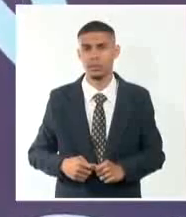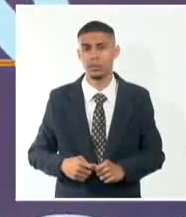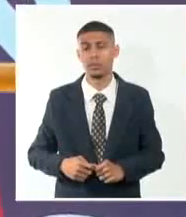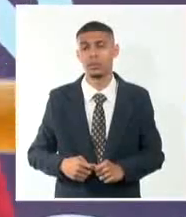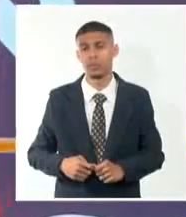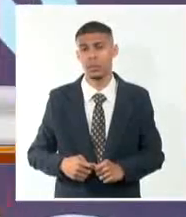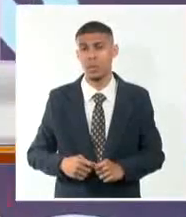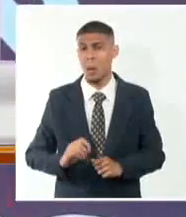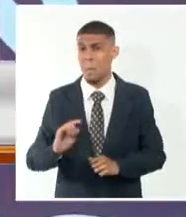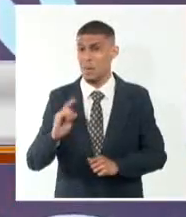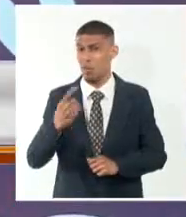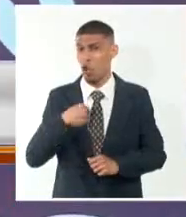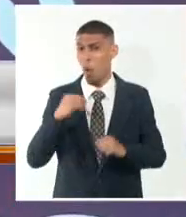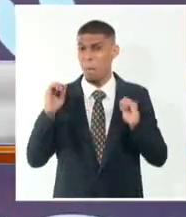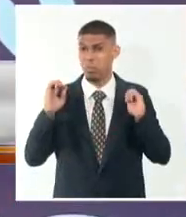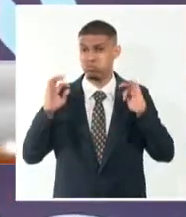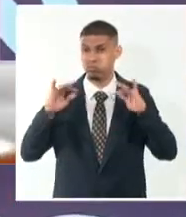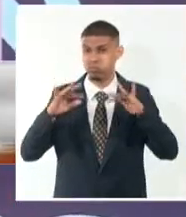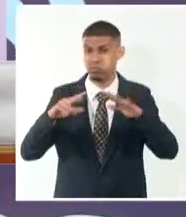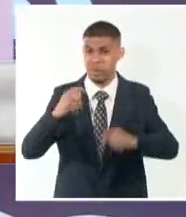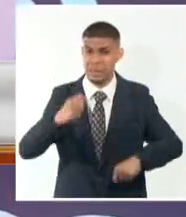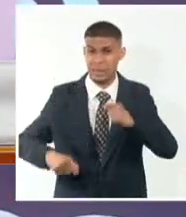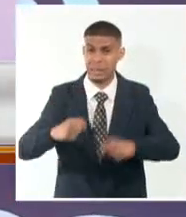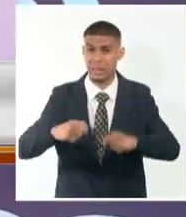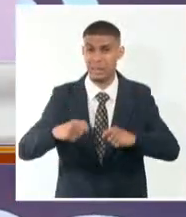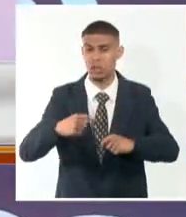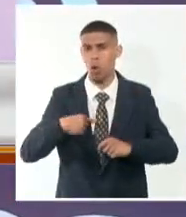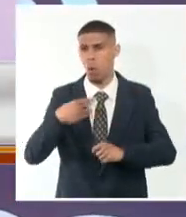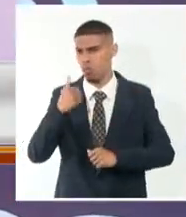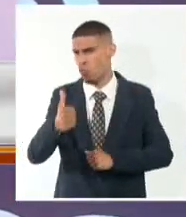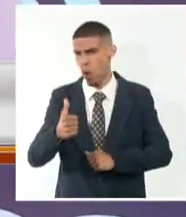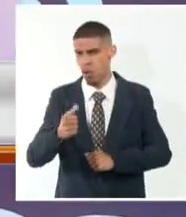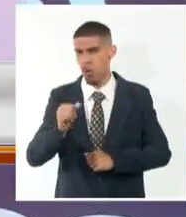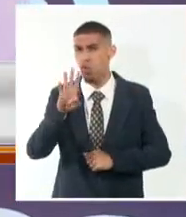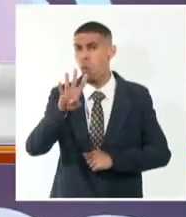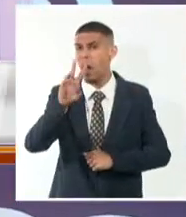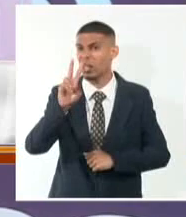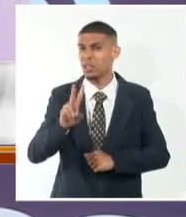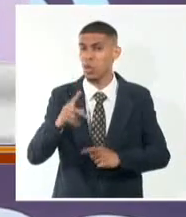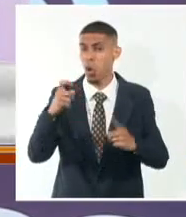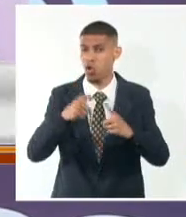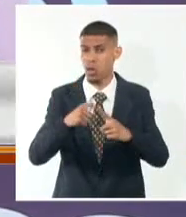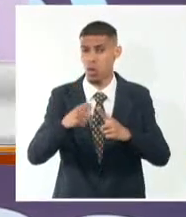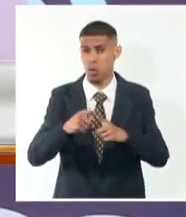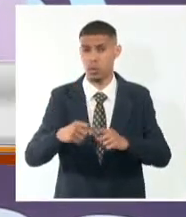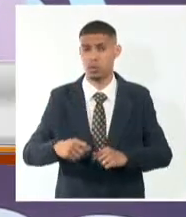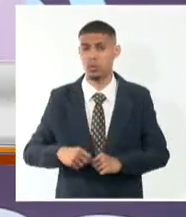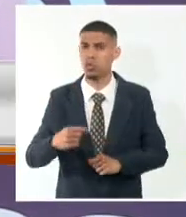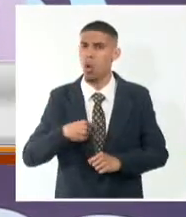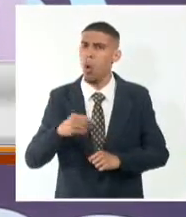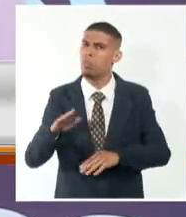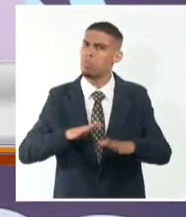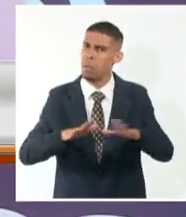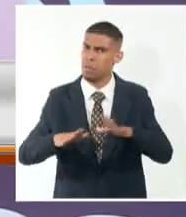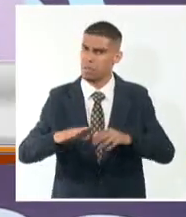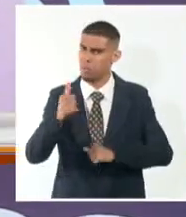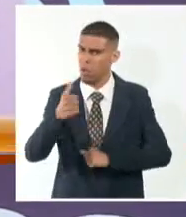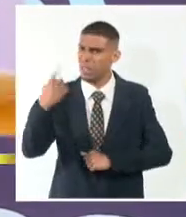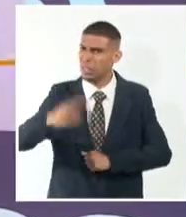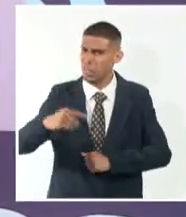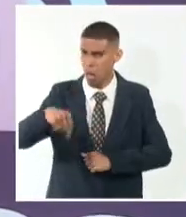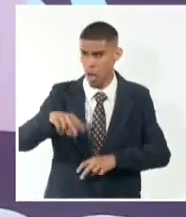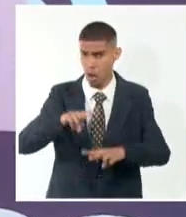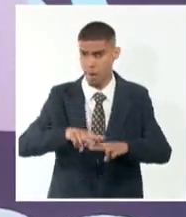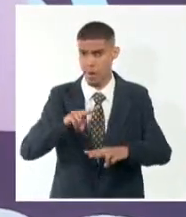en las maratones me destaco mucho porque soy buen corredor en distancias muy largas, son 42 kilómetros. He tenido una buena preparación con mi entrenador allá en La